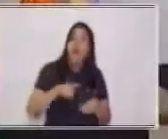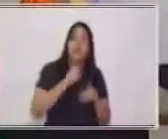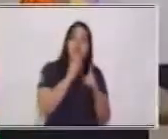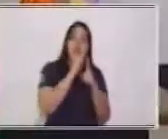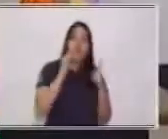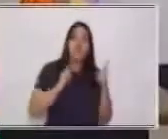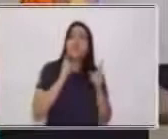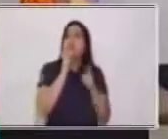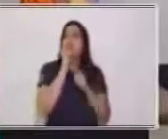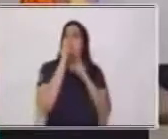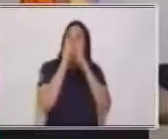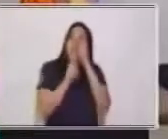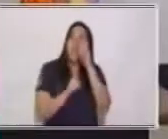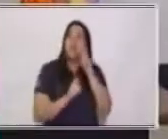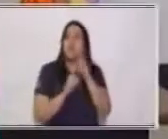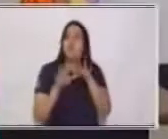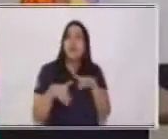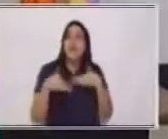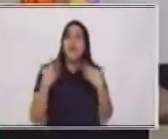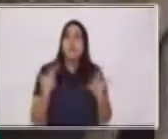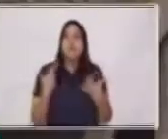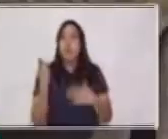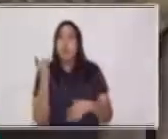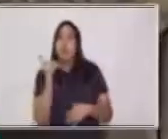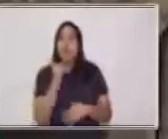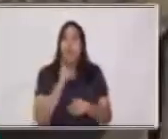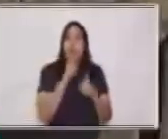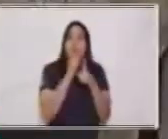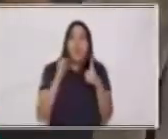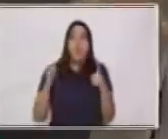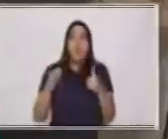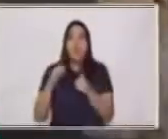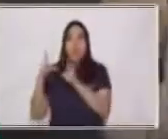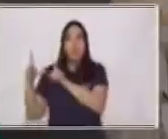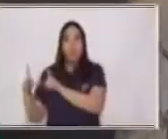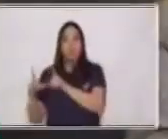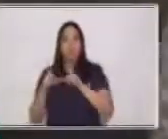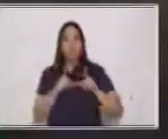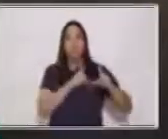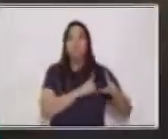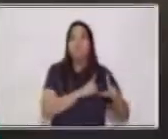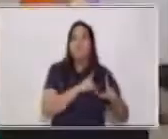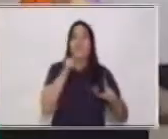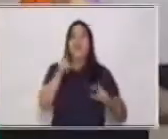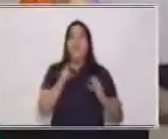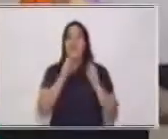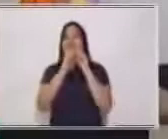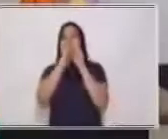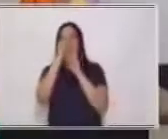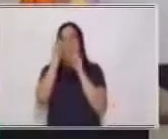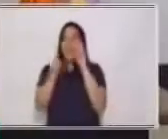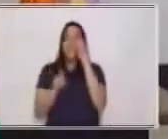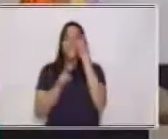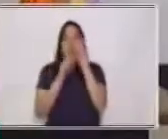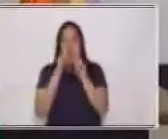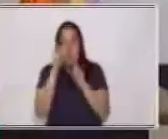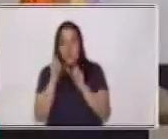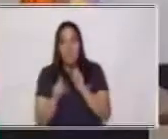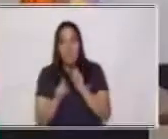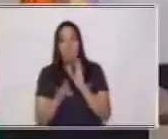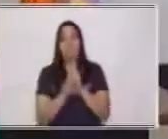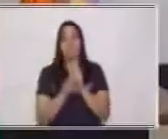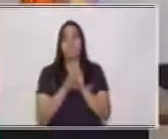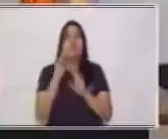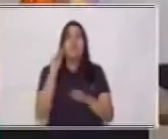preguntando, esta sería una oración interrogativa. ¡Excelente! Recuerden escribirla. ¿En qué